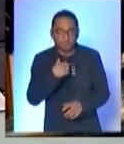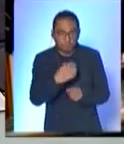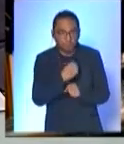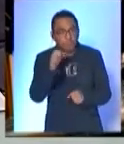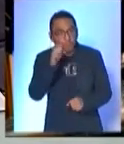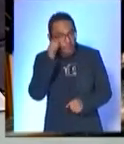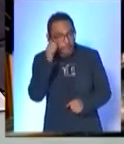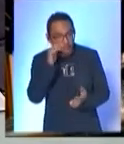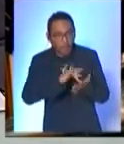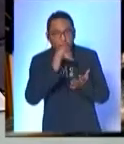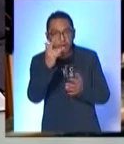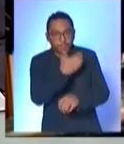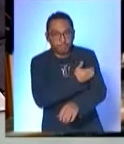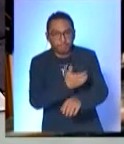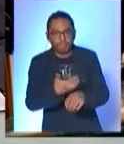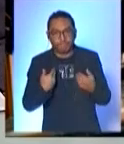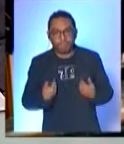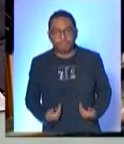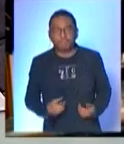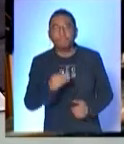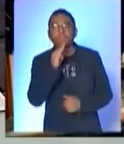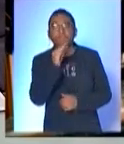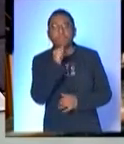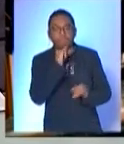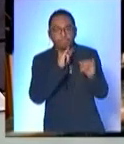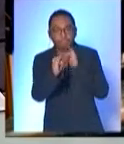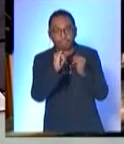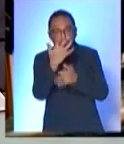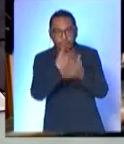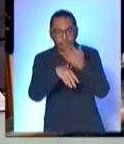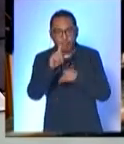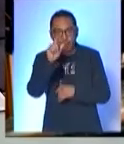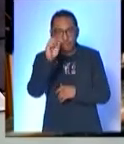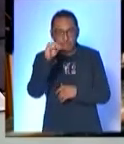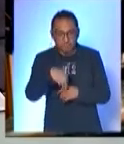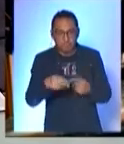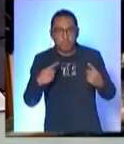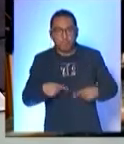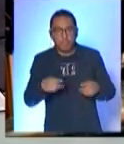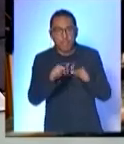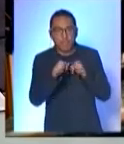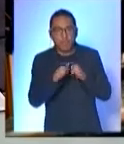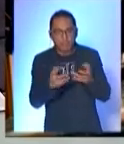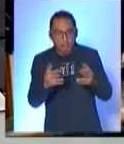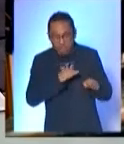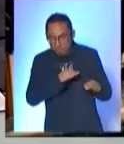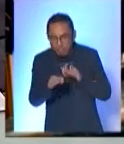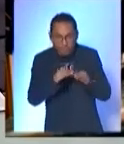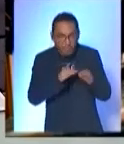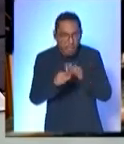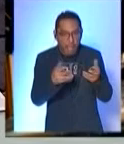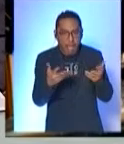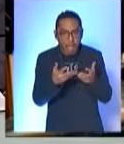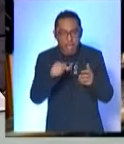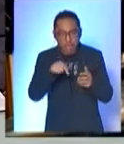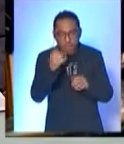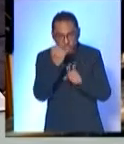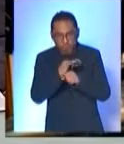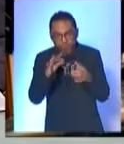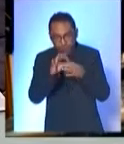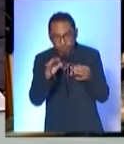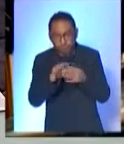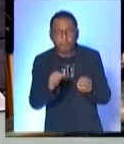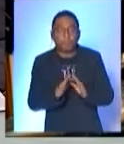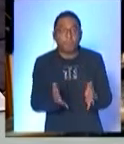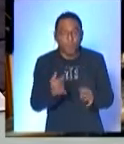Serpa. Gracias a mi compañero Miguel Almanza, intérprete de lengua de señas mexicana, y a todo el equipo que hace posible este espacio informativo.